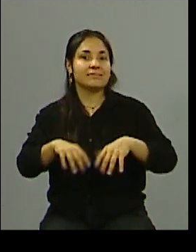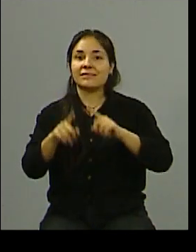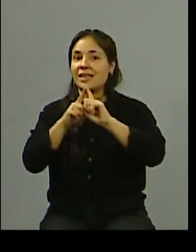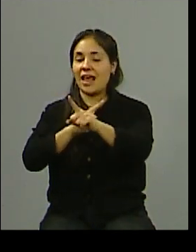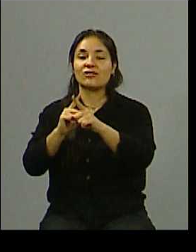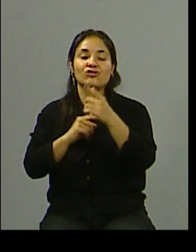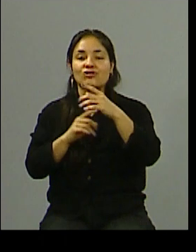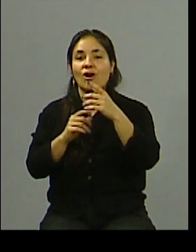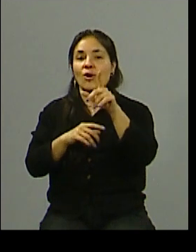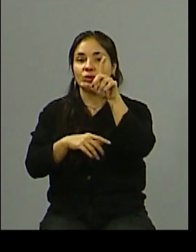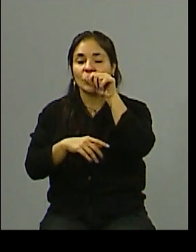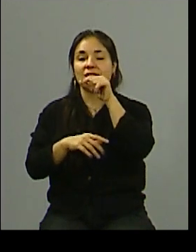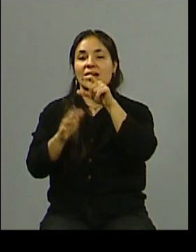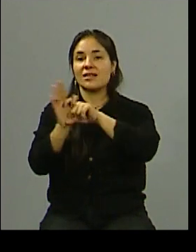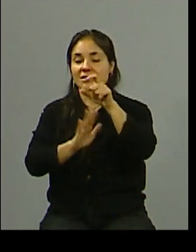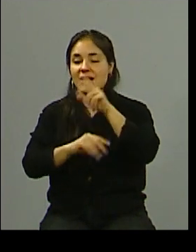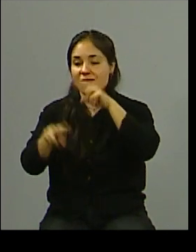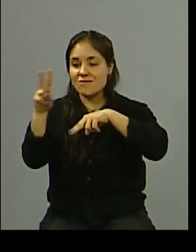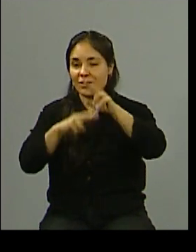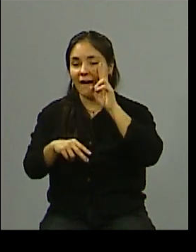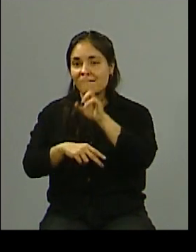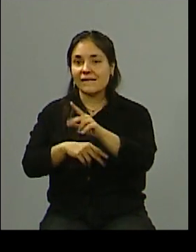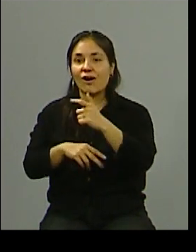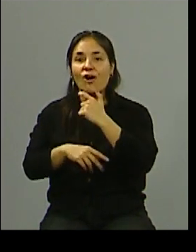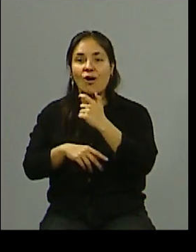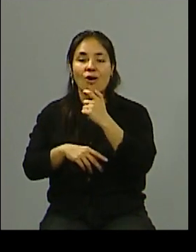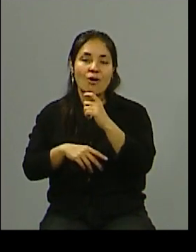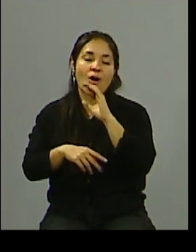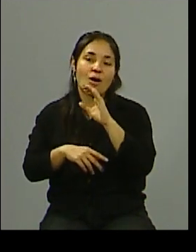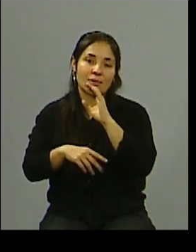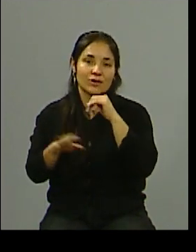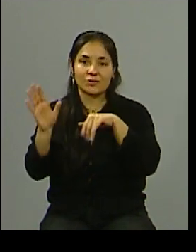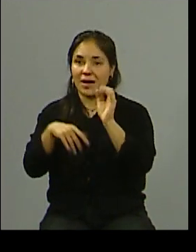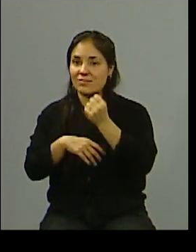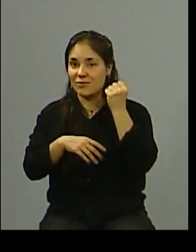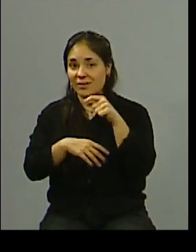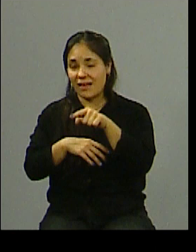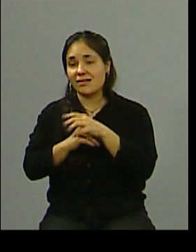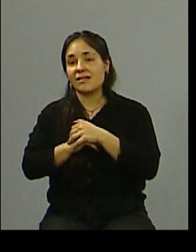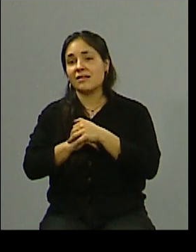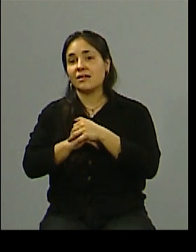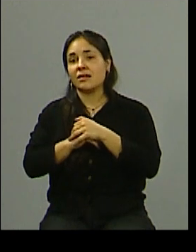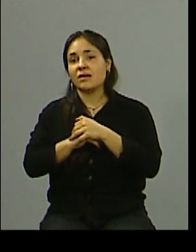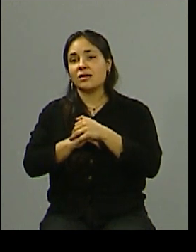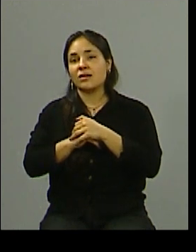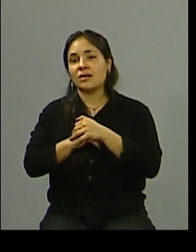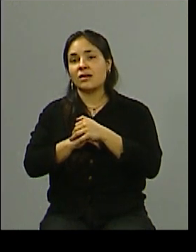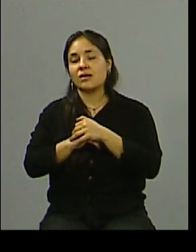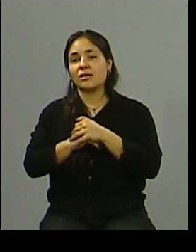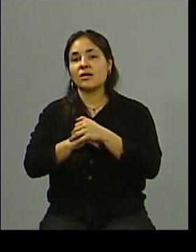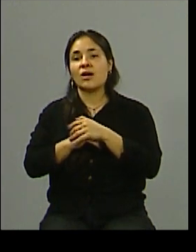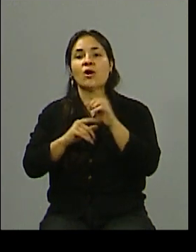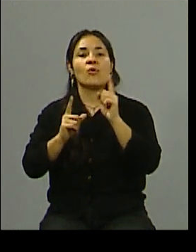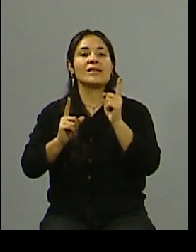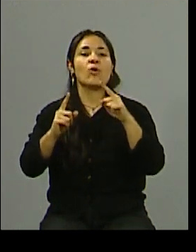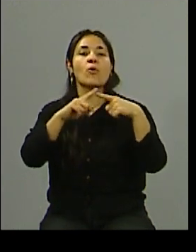sociales, o la gran mayoría, buscando esta parte. Y no, primero que no fue un debate